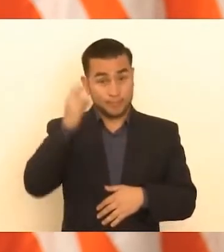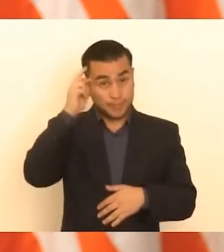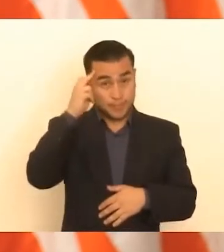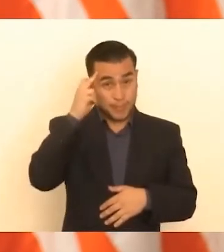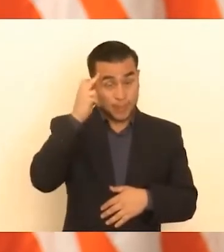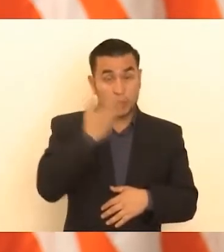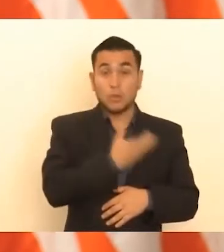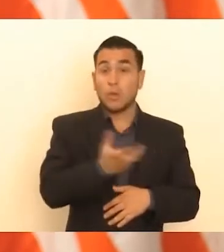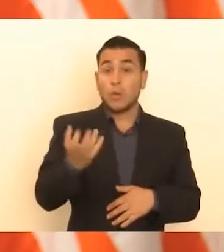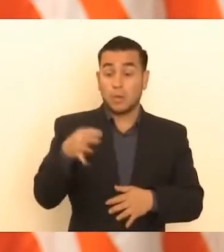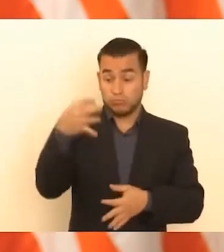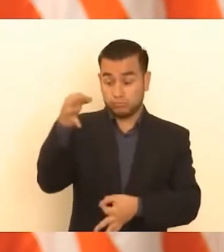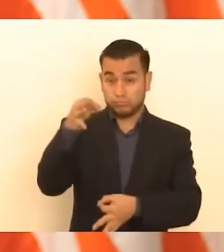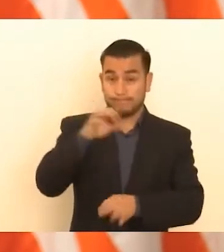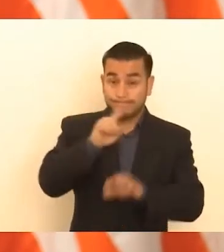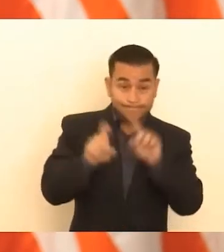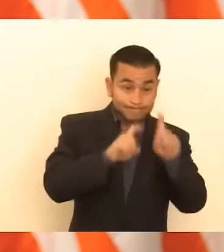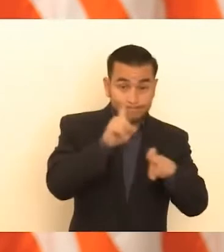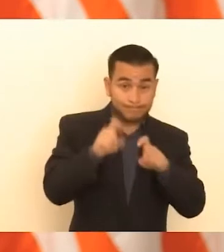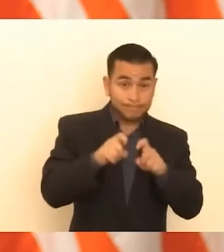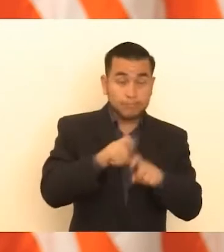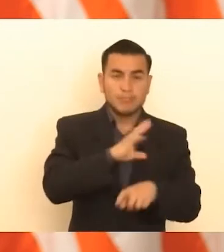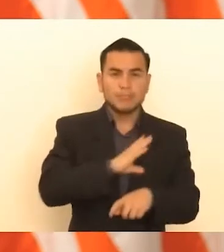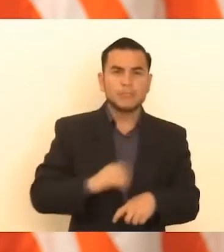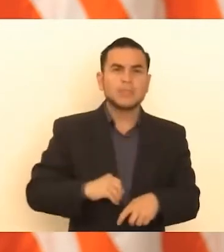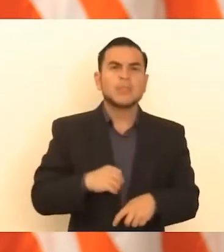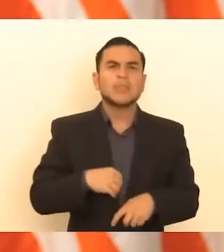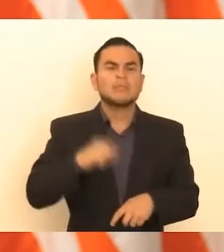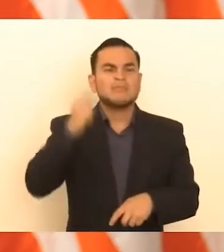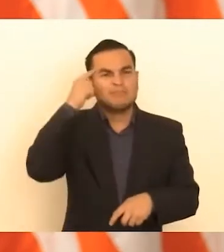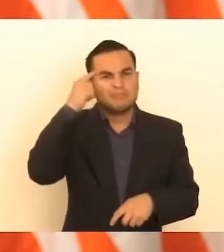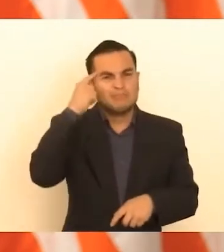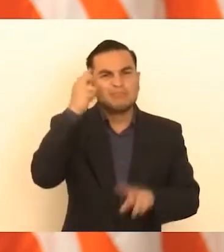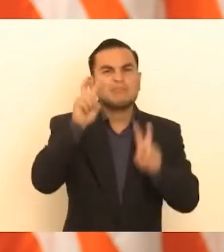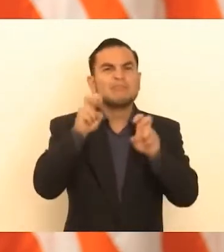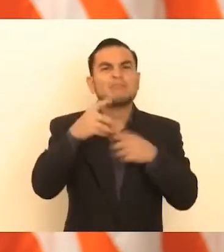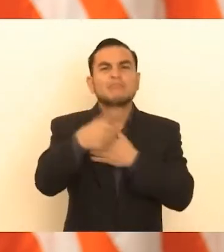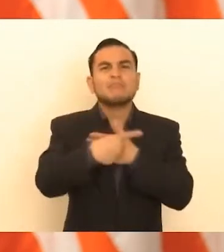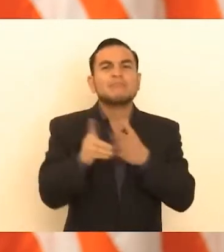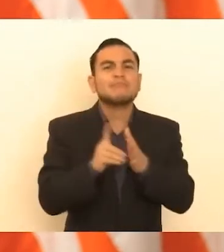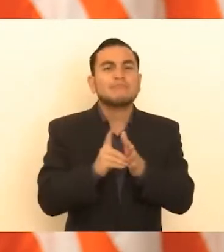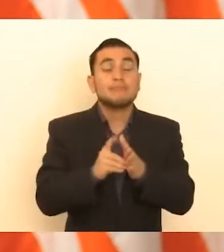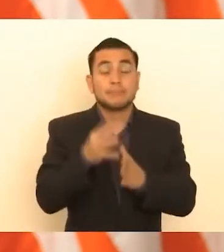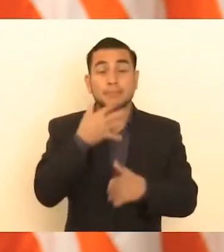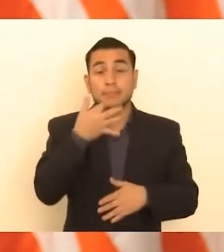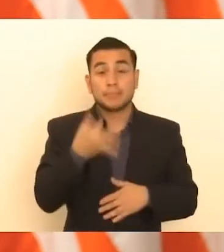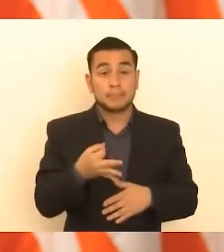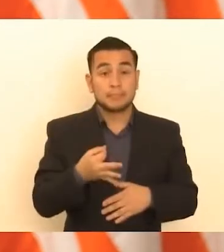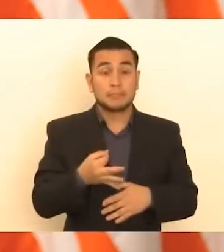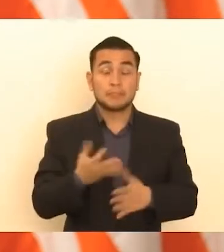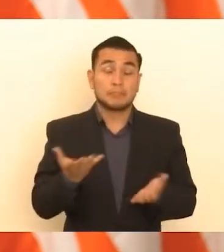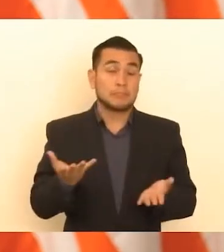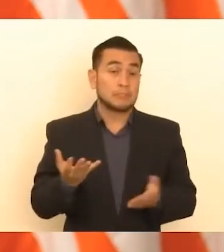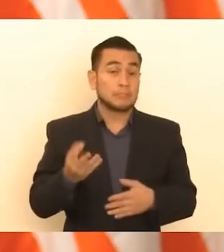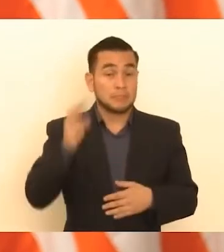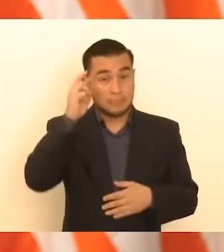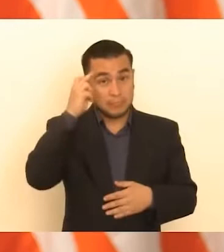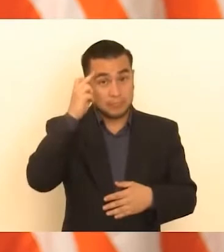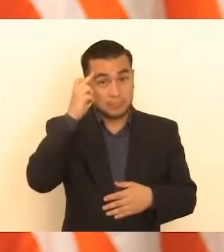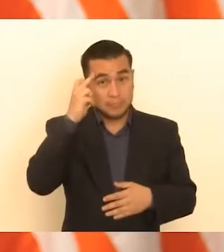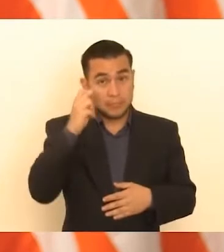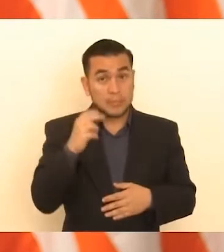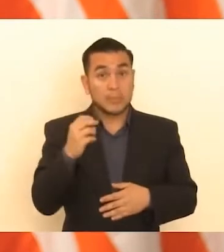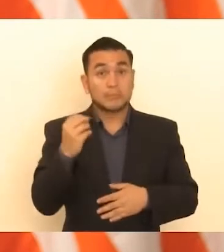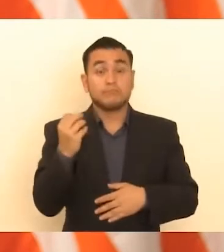de opinión y lo diría cualquier salvado y nos llevamos a la calle y le preguntamos qué opina de los diputados así que bueno lo único que están demostrando en la